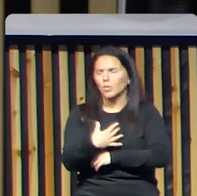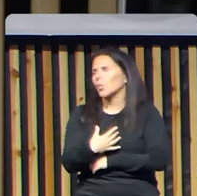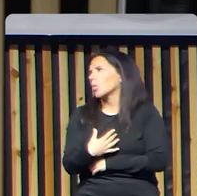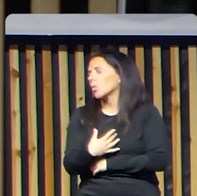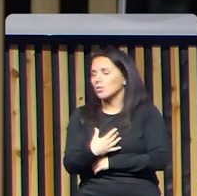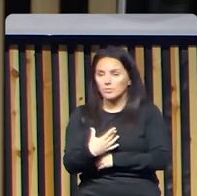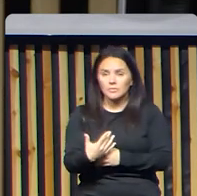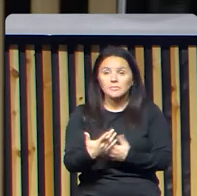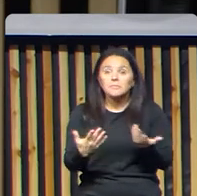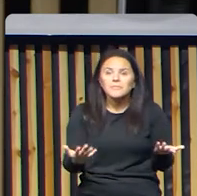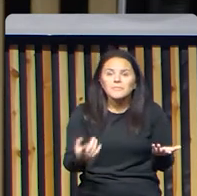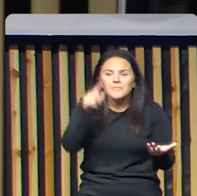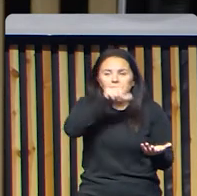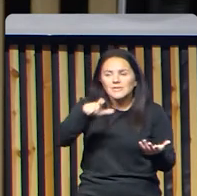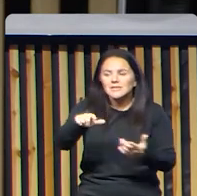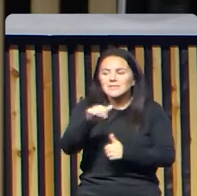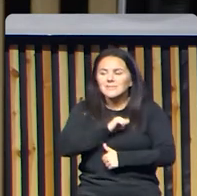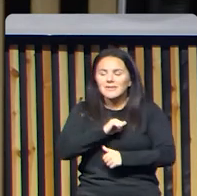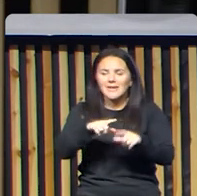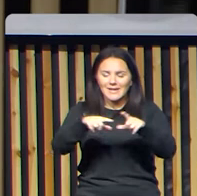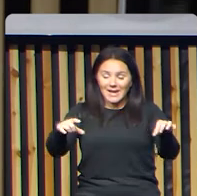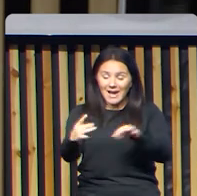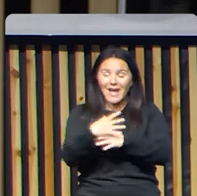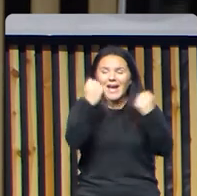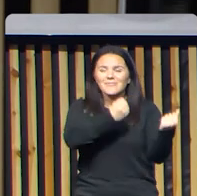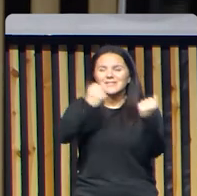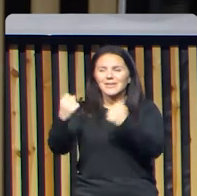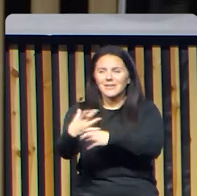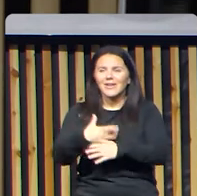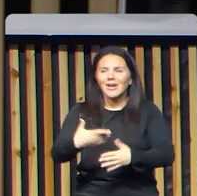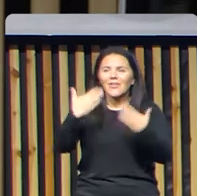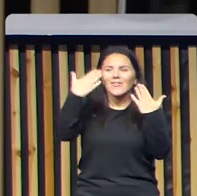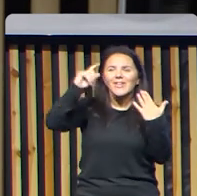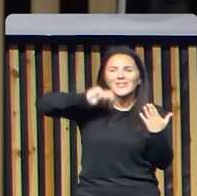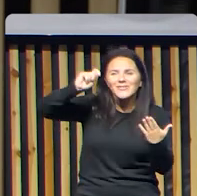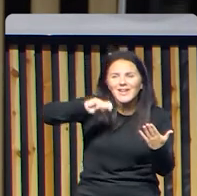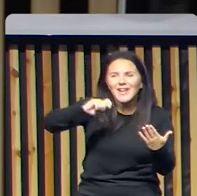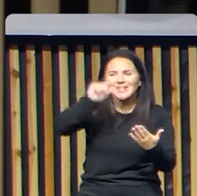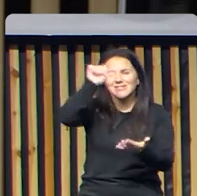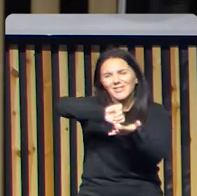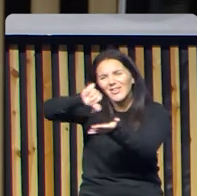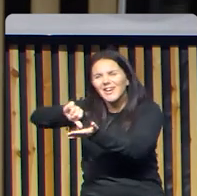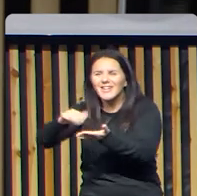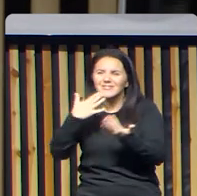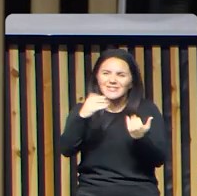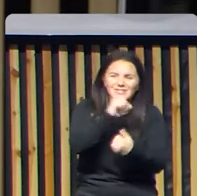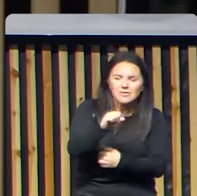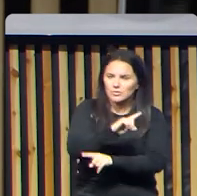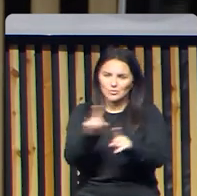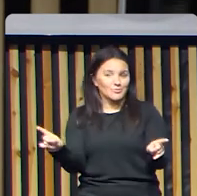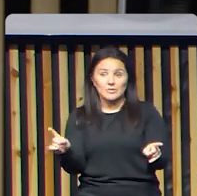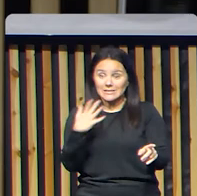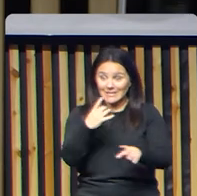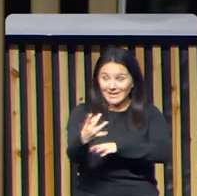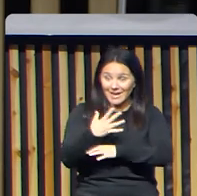o sea nadie Espera que le llegue una carta de la Administración para decir feliz cumpleaños querido ciudadano querida ciudadana O sea